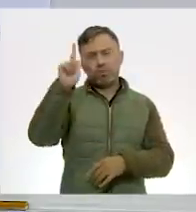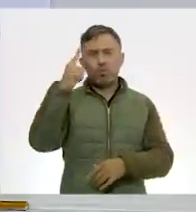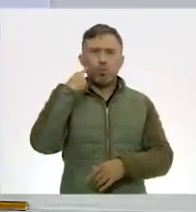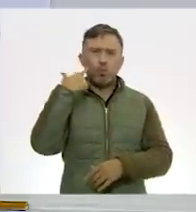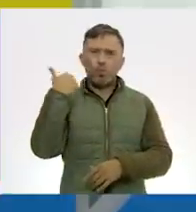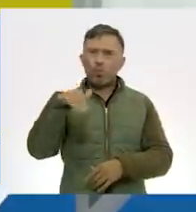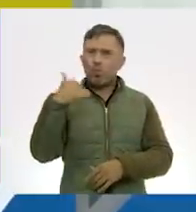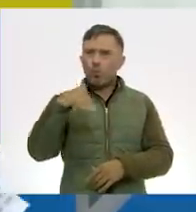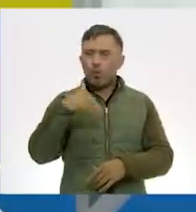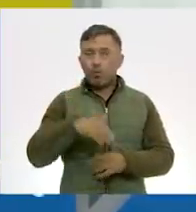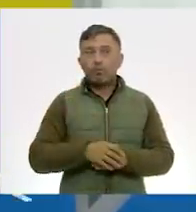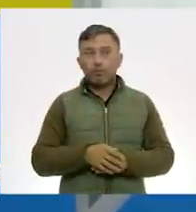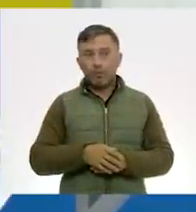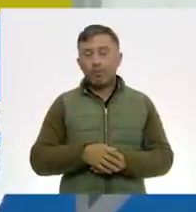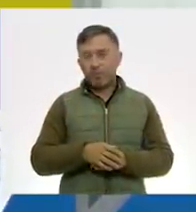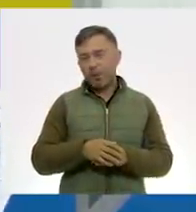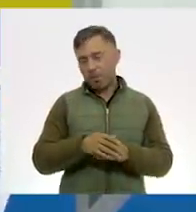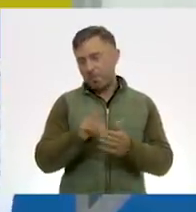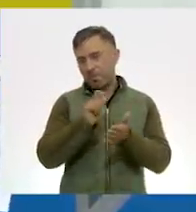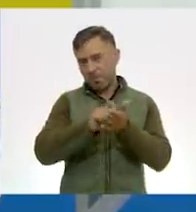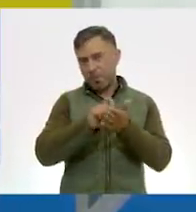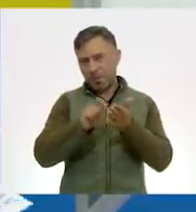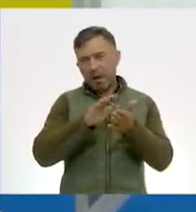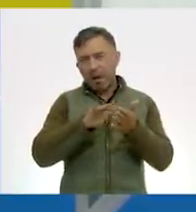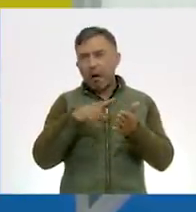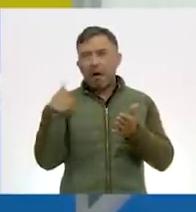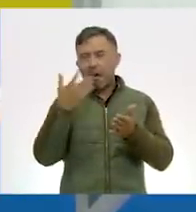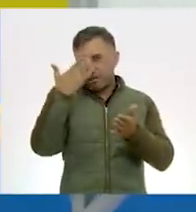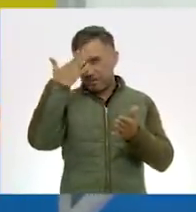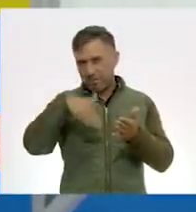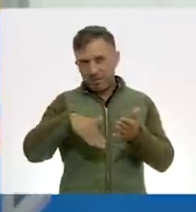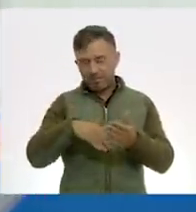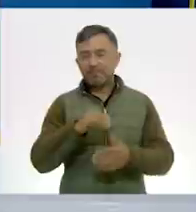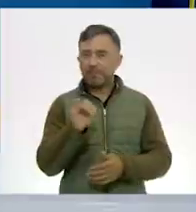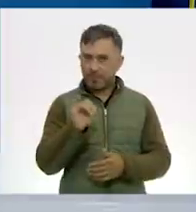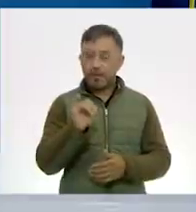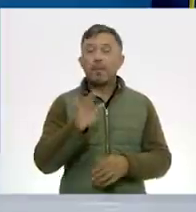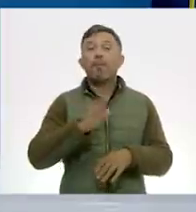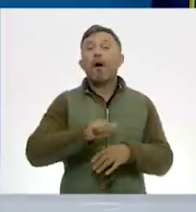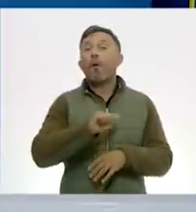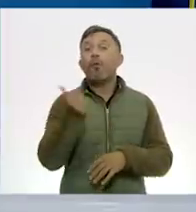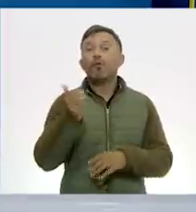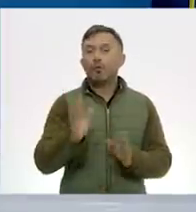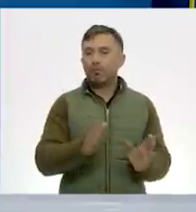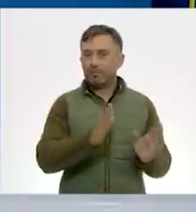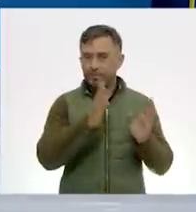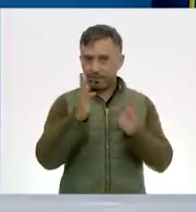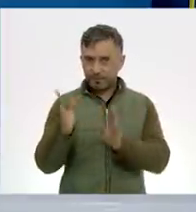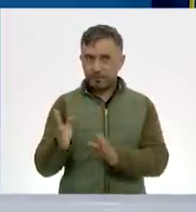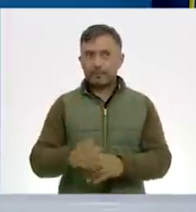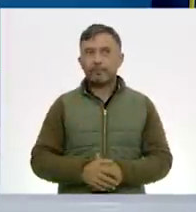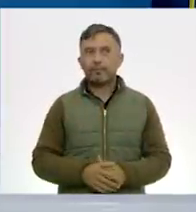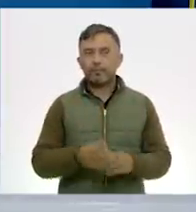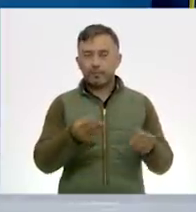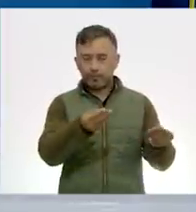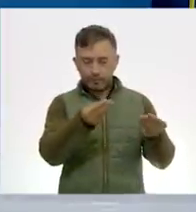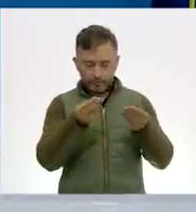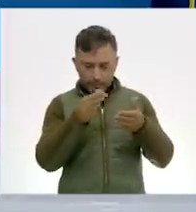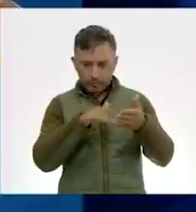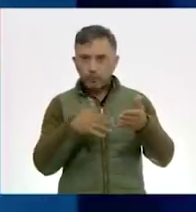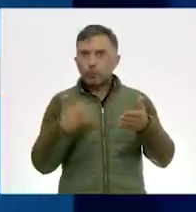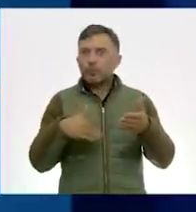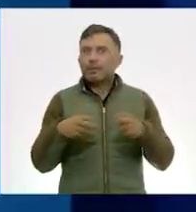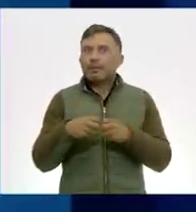muy claros casi siempre. Así es. Vamos con el siguiente. Vamos con el siguiente. ¡Qué nervios! A